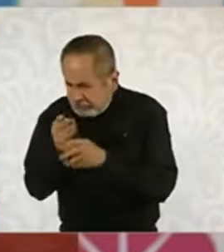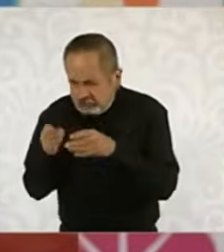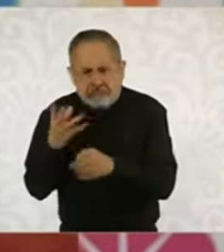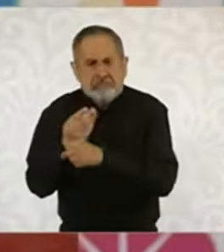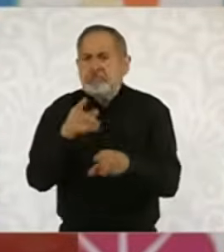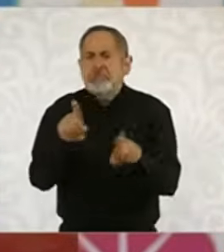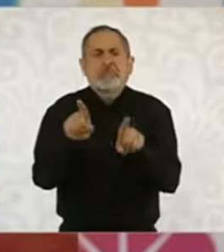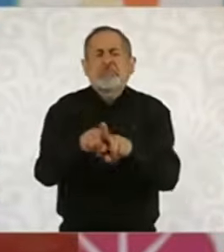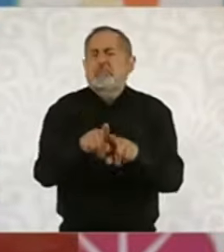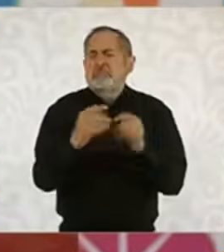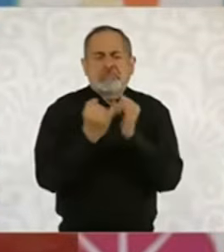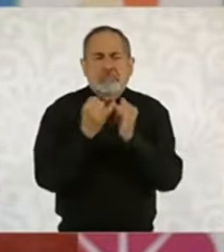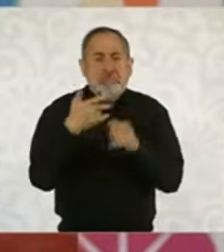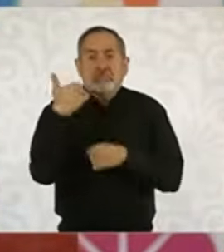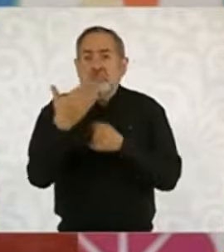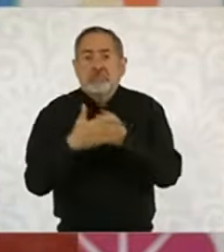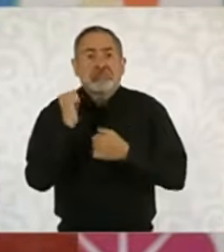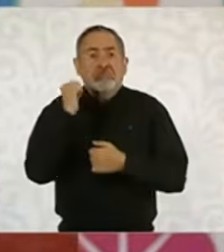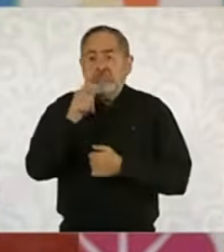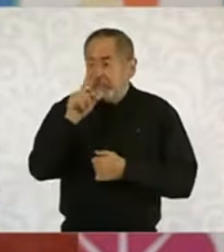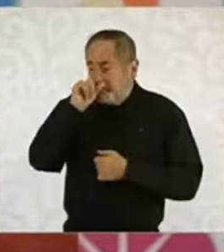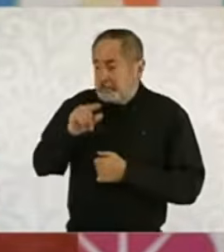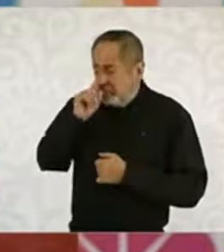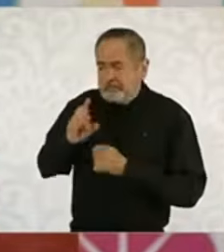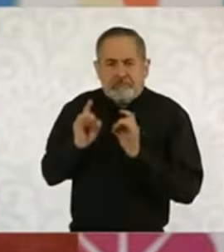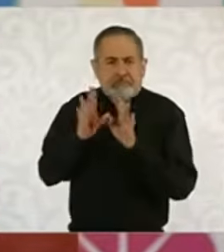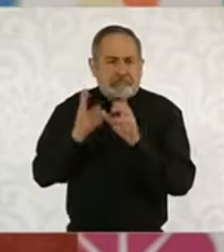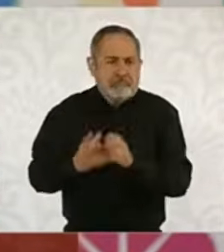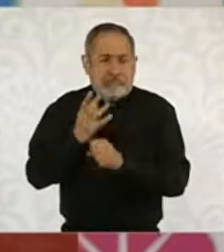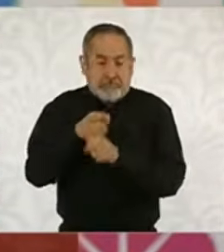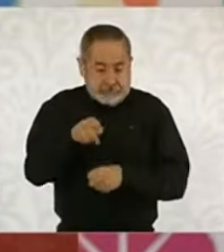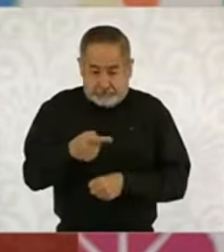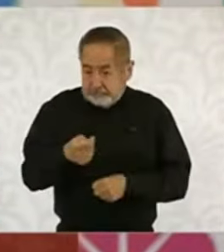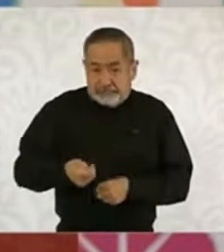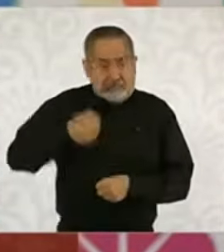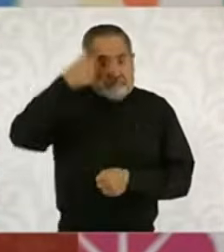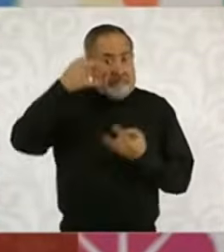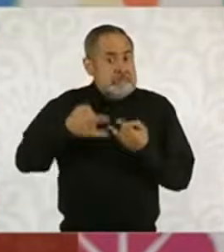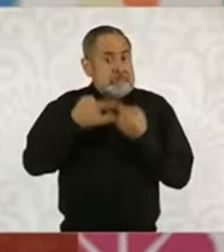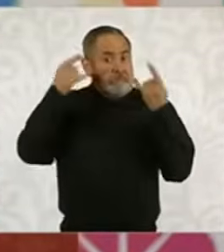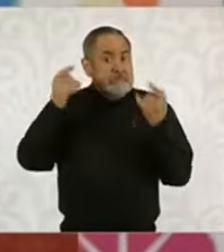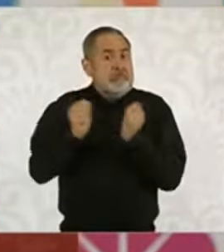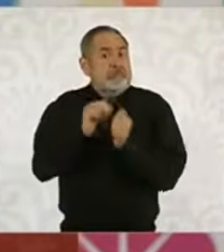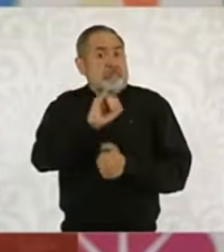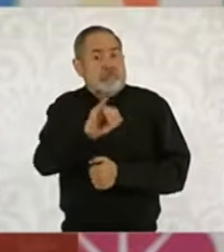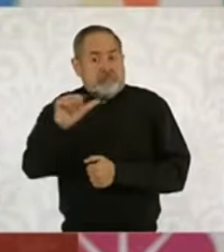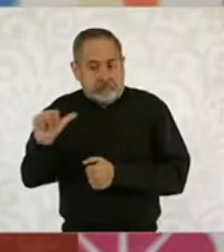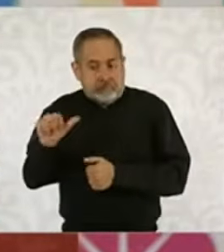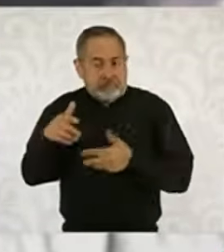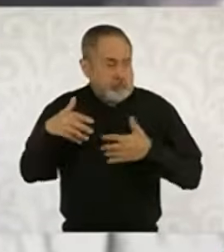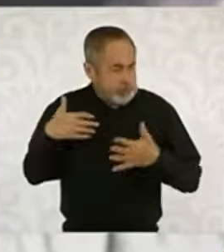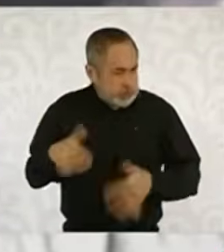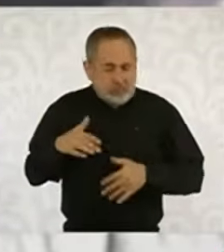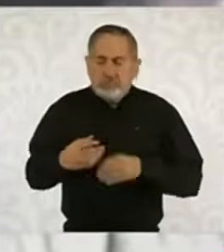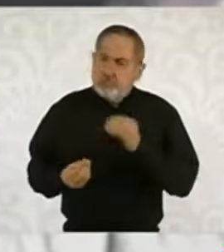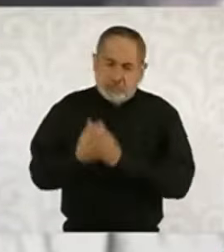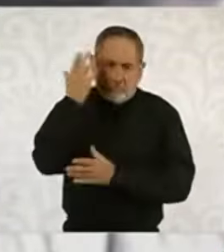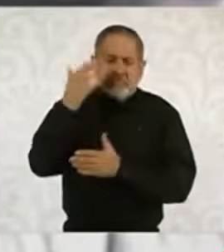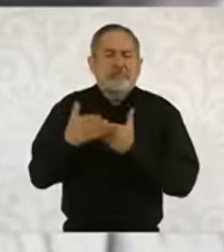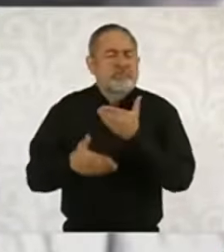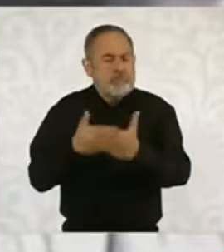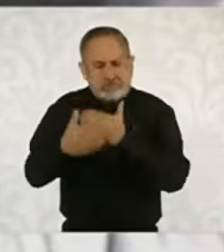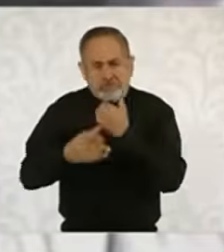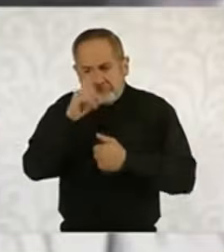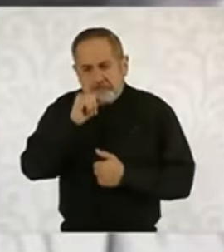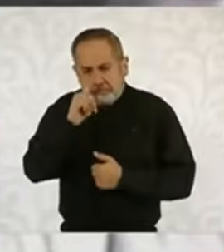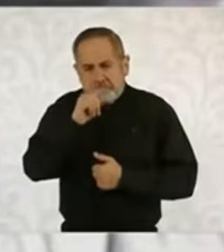mismo caso acá. La verdad es que por primera vez se realiza esto y es una innovación en lo que ha ocurrido,